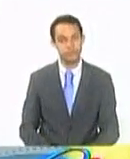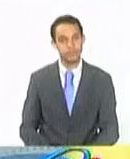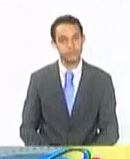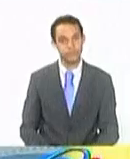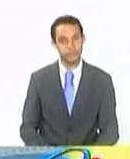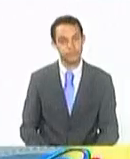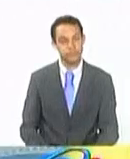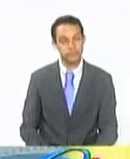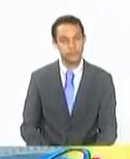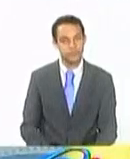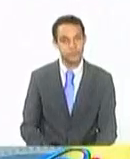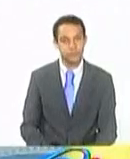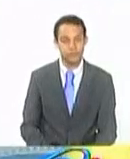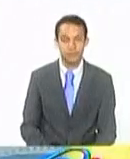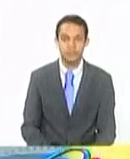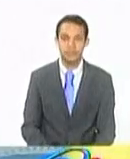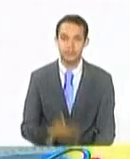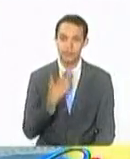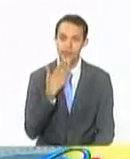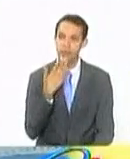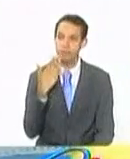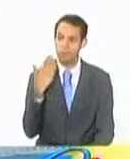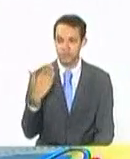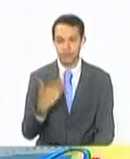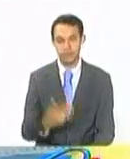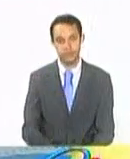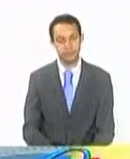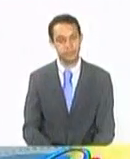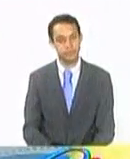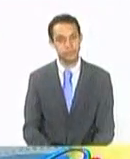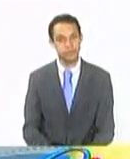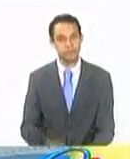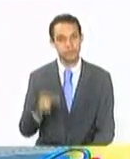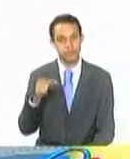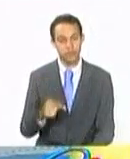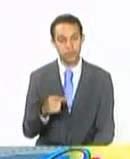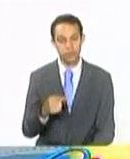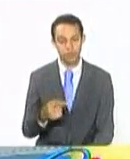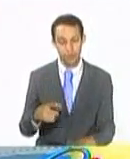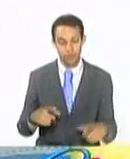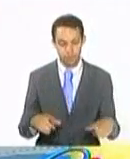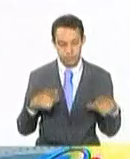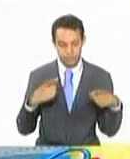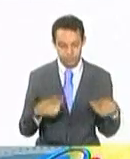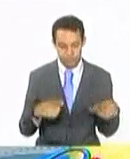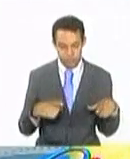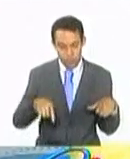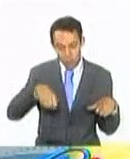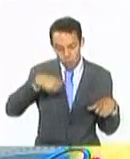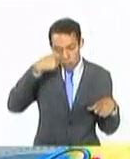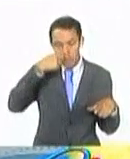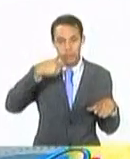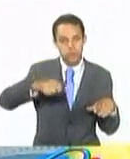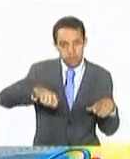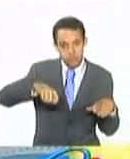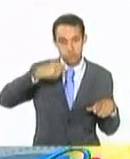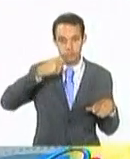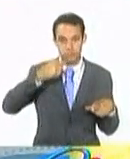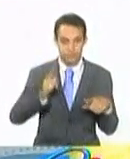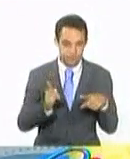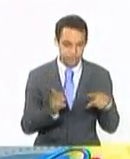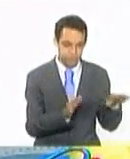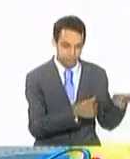desde acá a usted muchas gracias Miren la comida sí le va a ayudar mucho pero yo quiero tocar un poco la parte